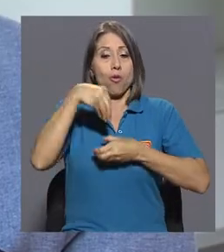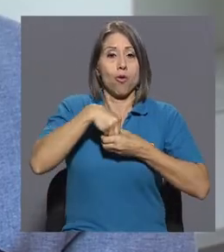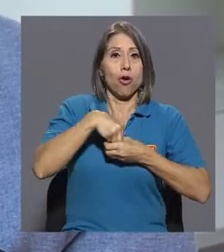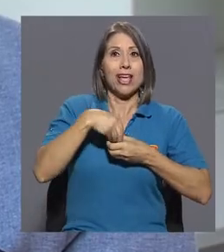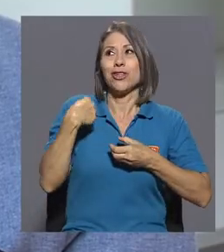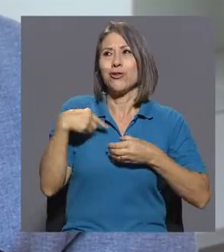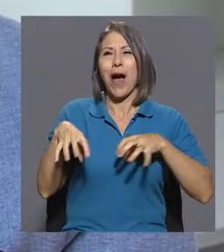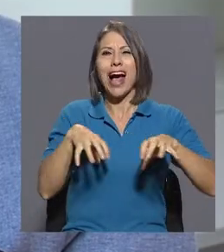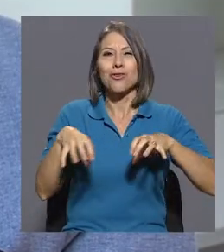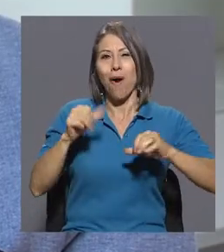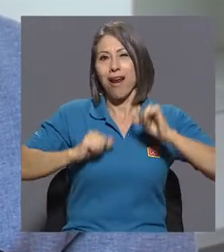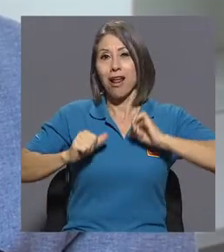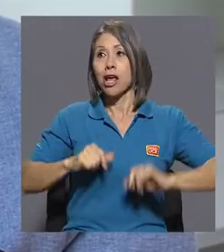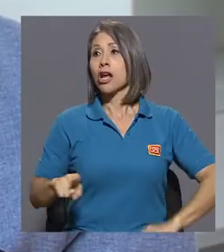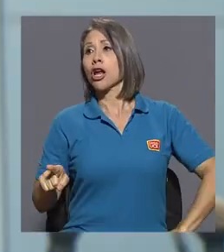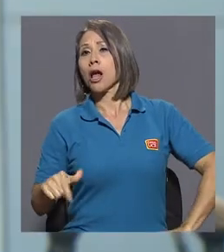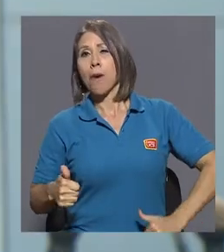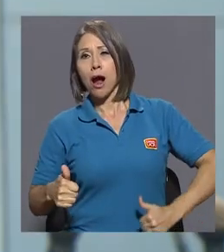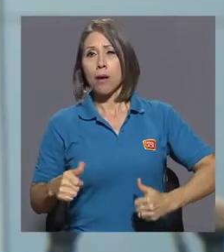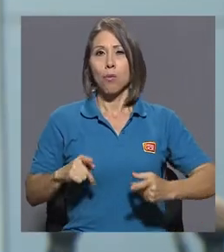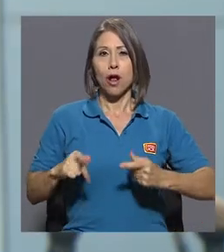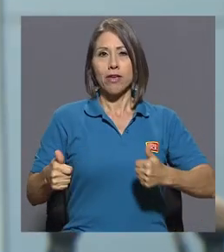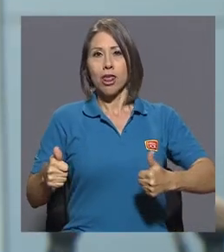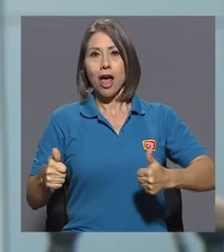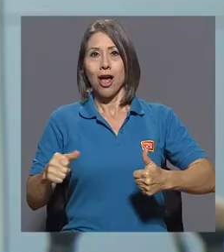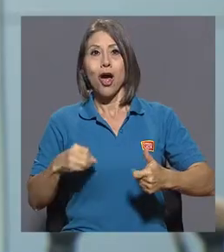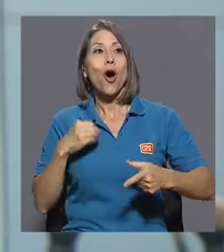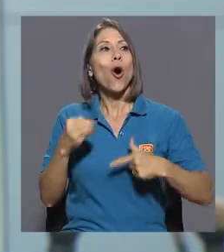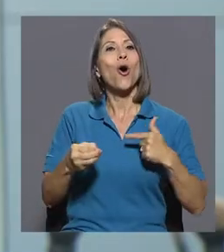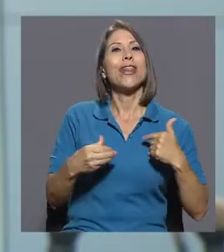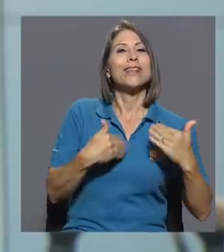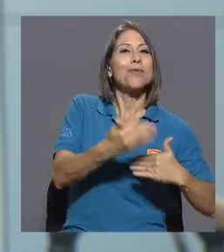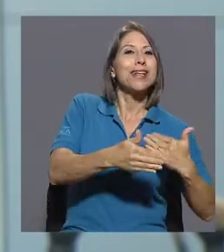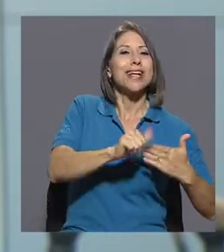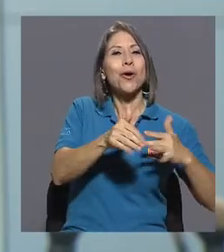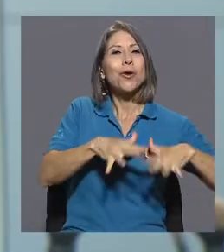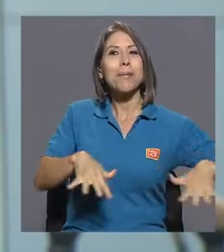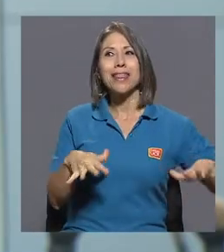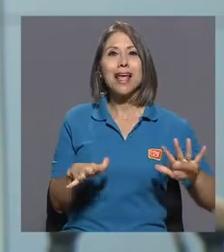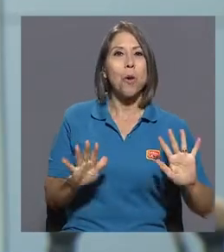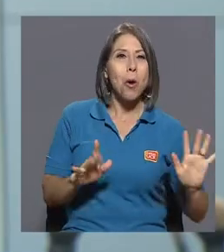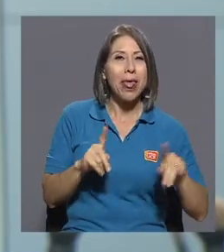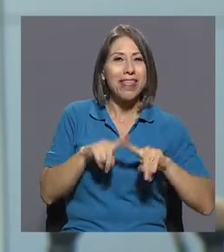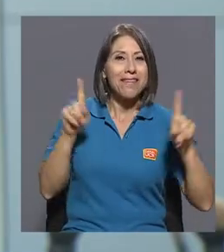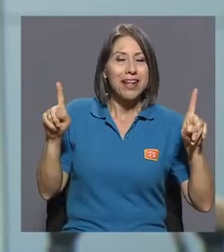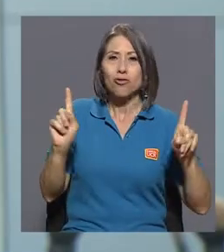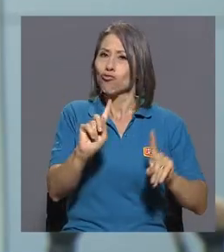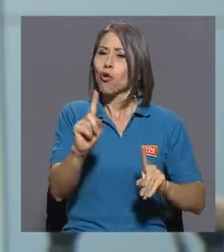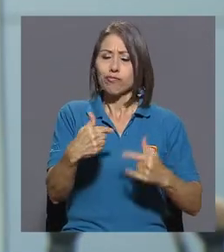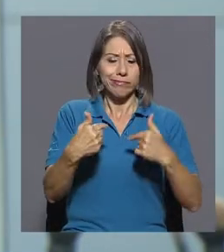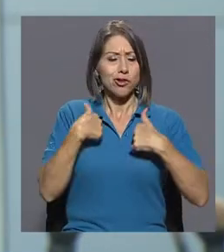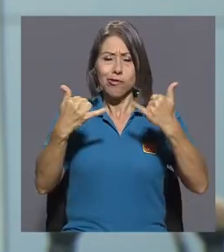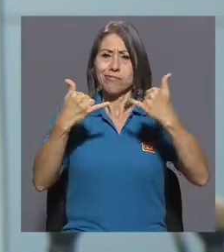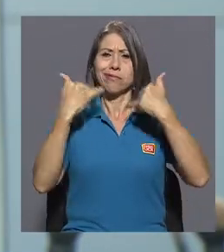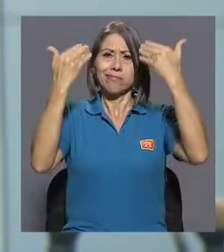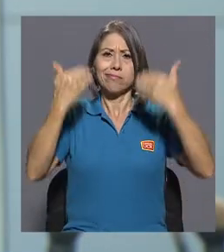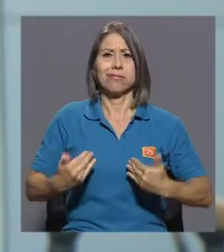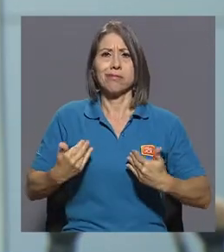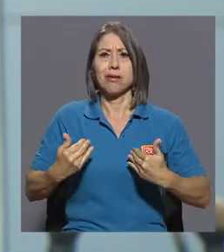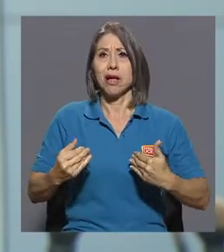Y después estar de otro lado, ¿verdad? Como más alocado. No, yo solo era yo y eso le generaba a mucha gente